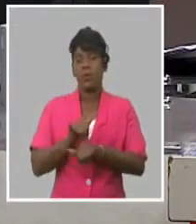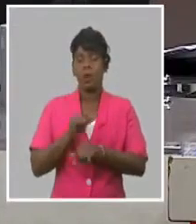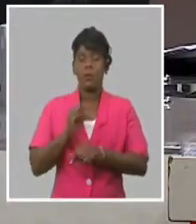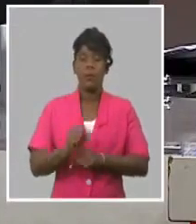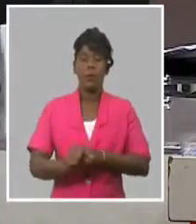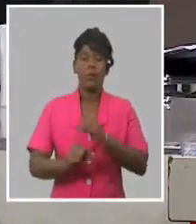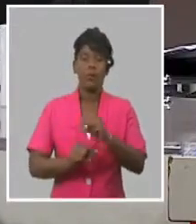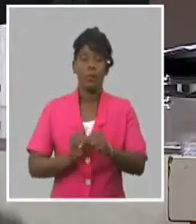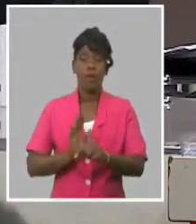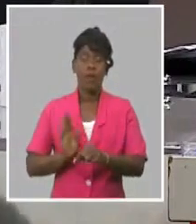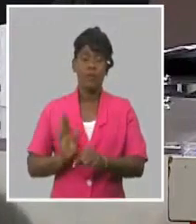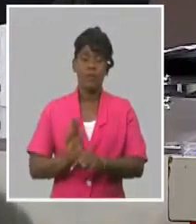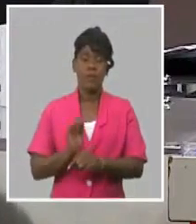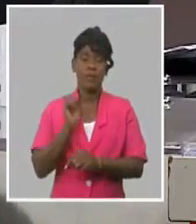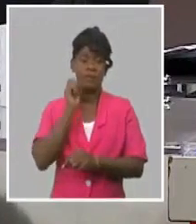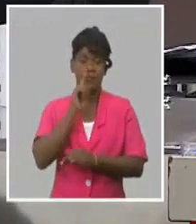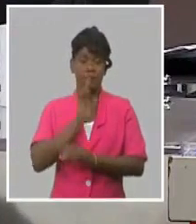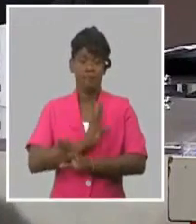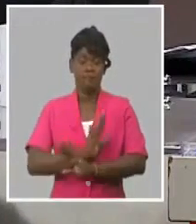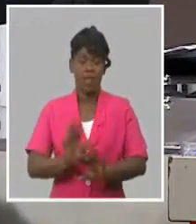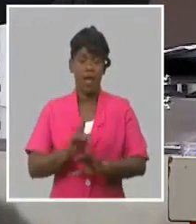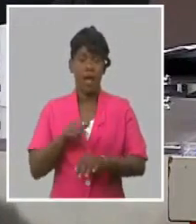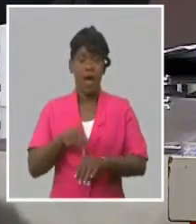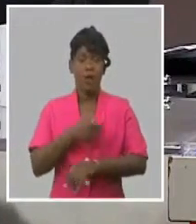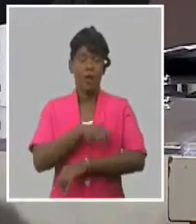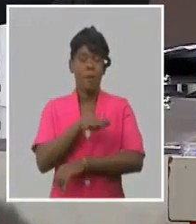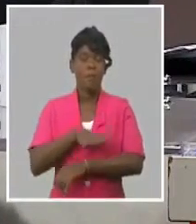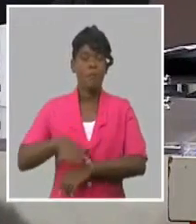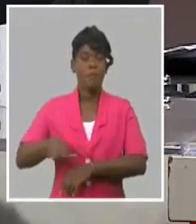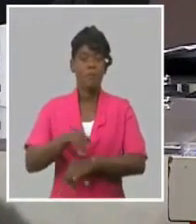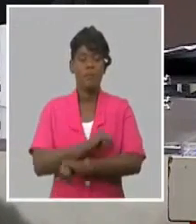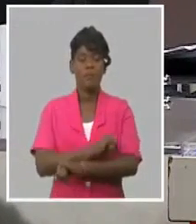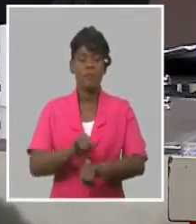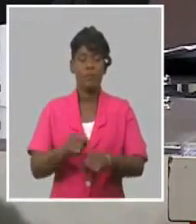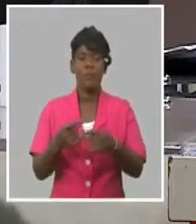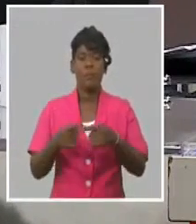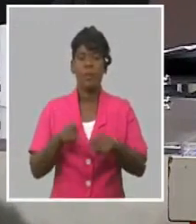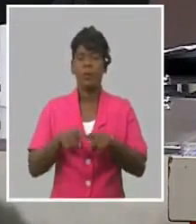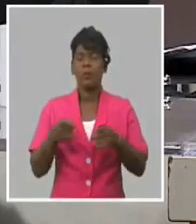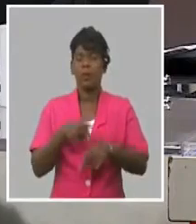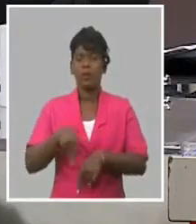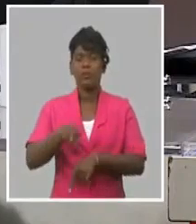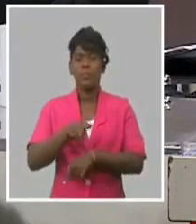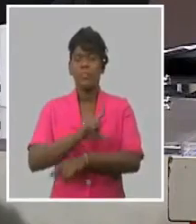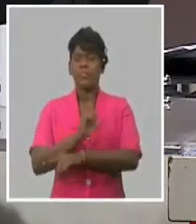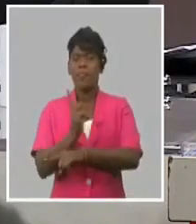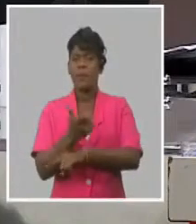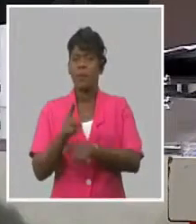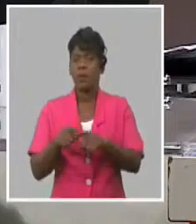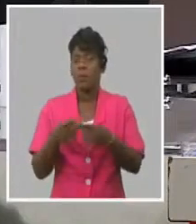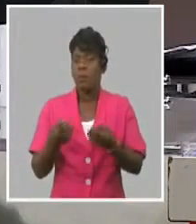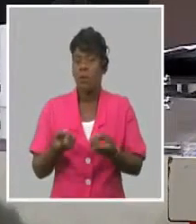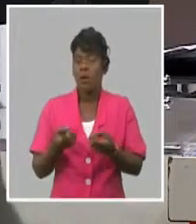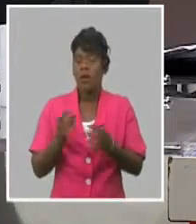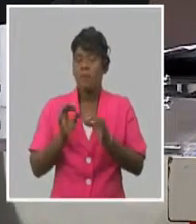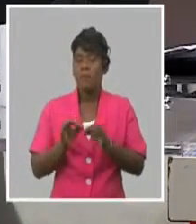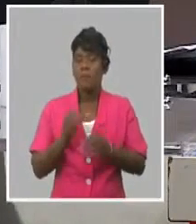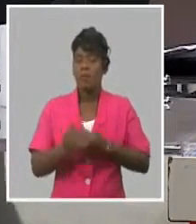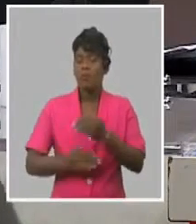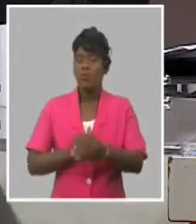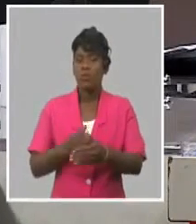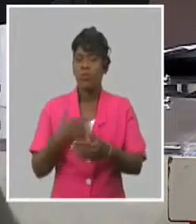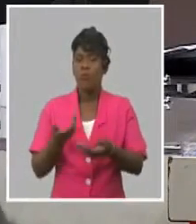de finalización de todo este trabajo. ¿Por qué tanto tiempo para asumir todo este proceso? ¿Cuáles